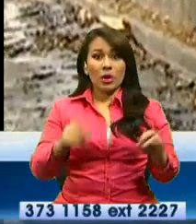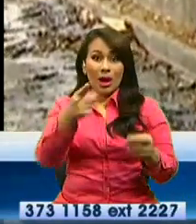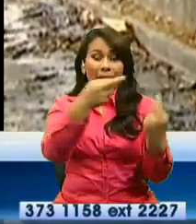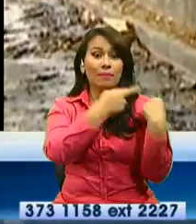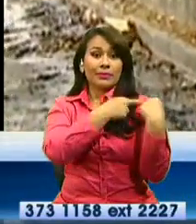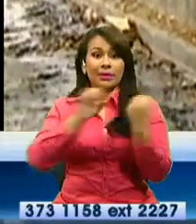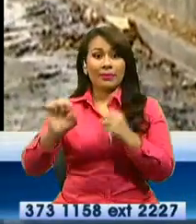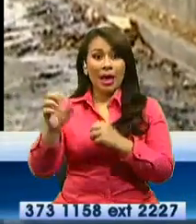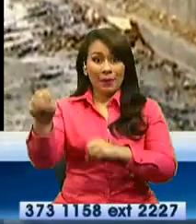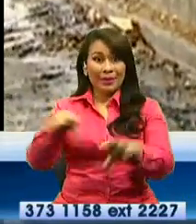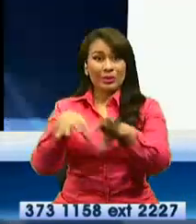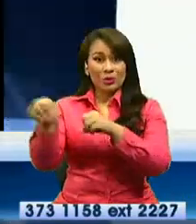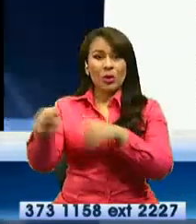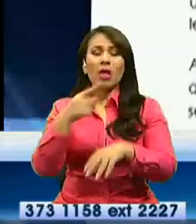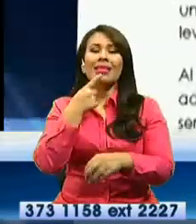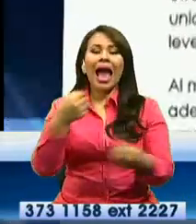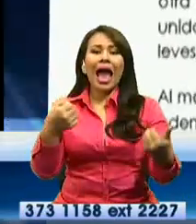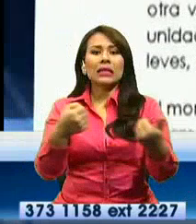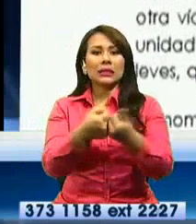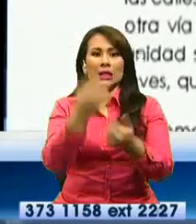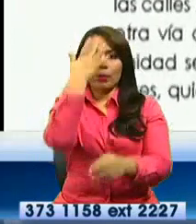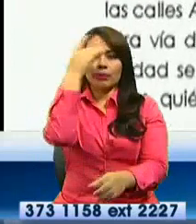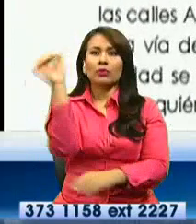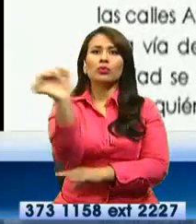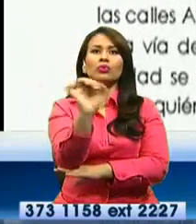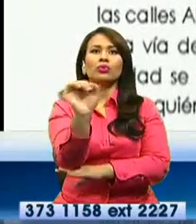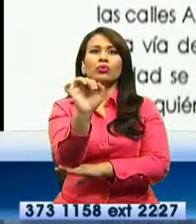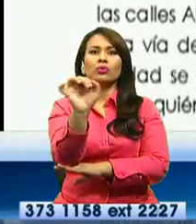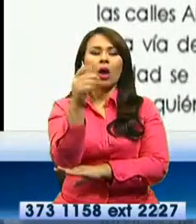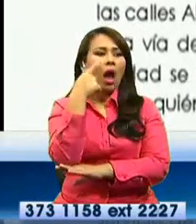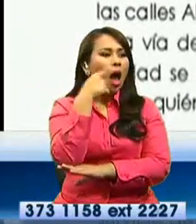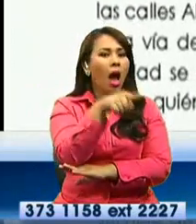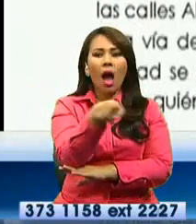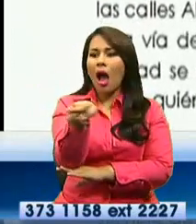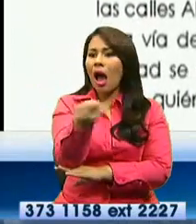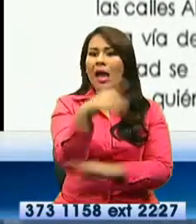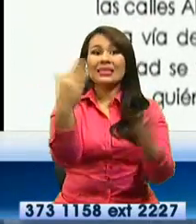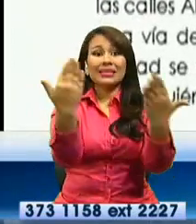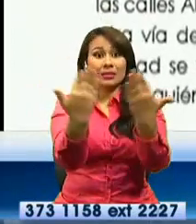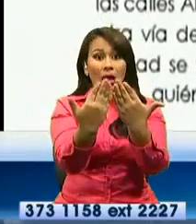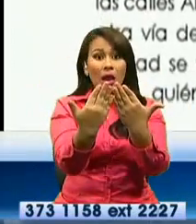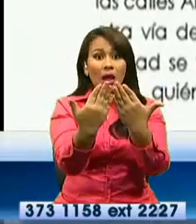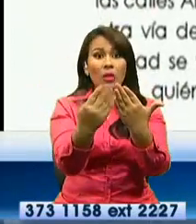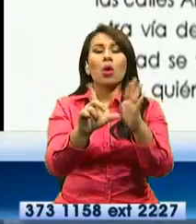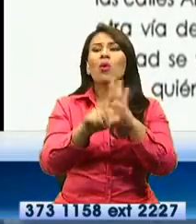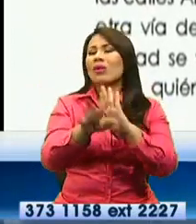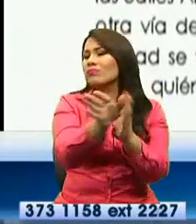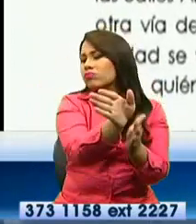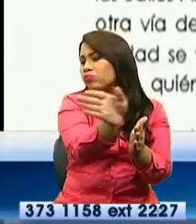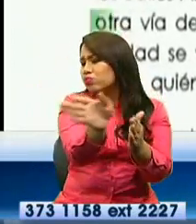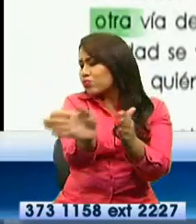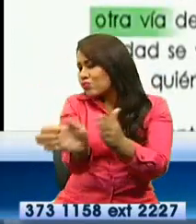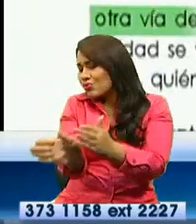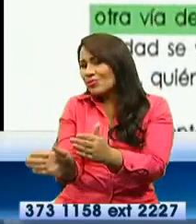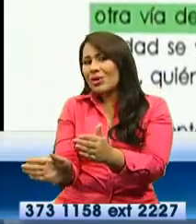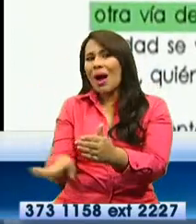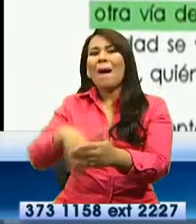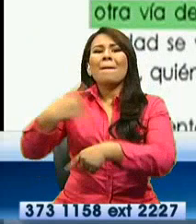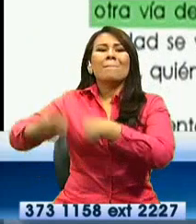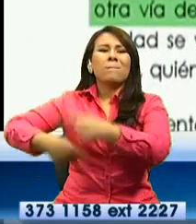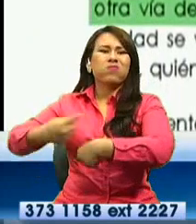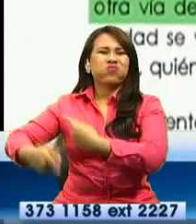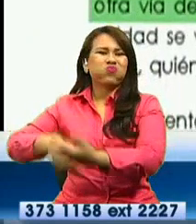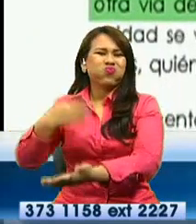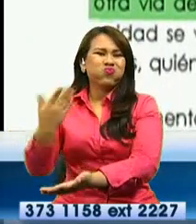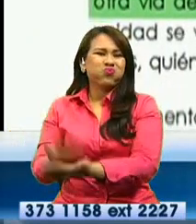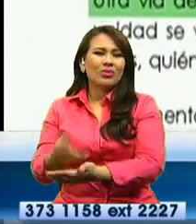se habría generado porque el camión se encontró con un camino cerrado y al buscar otra vía de acceso para continuar con el